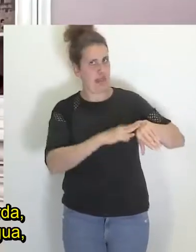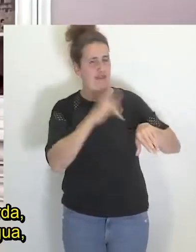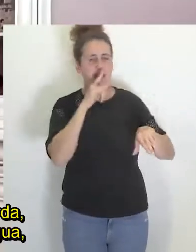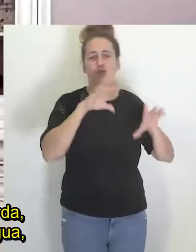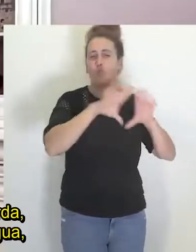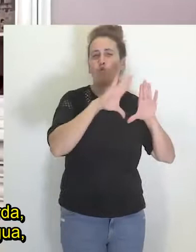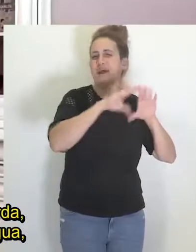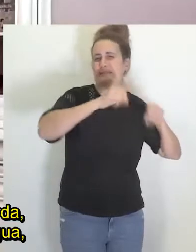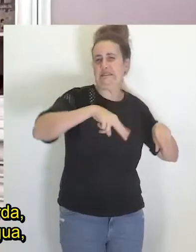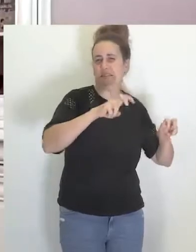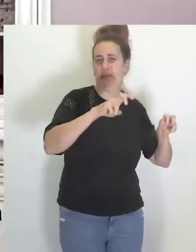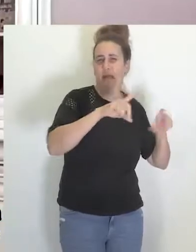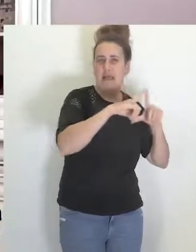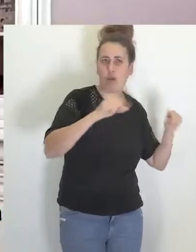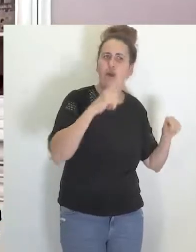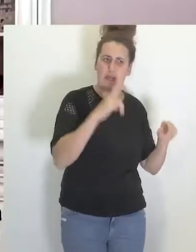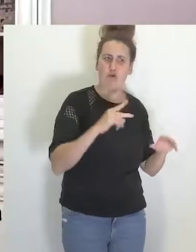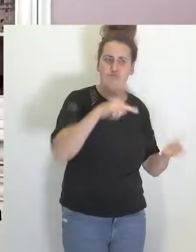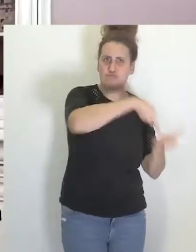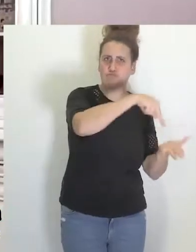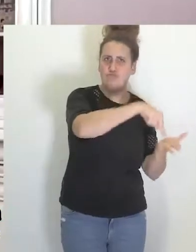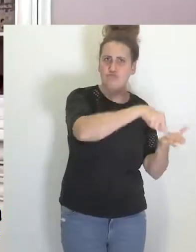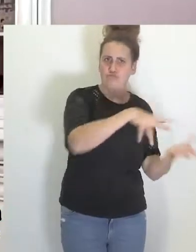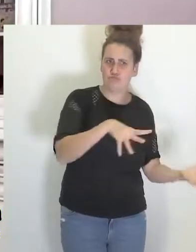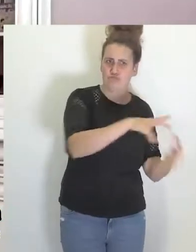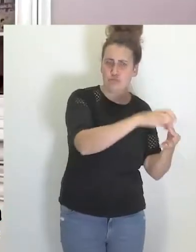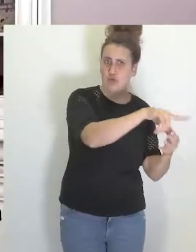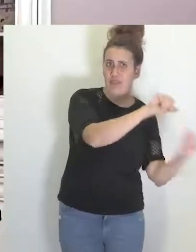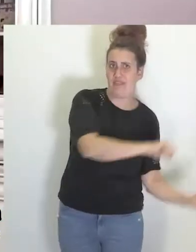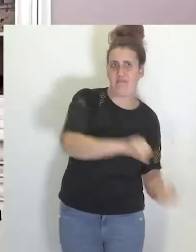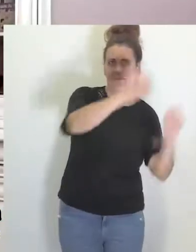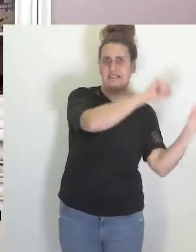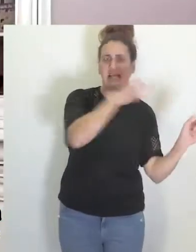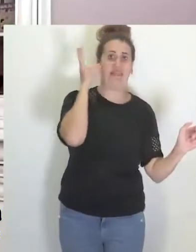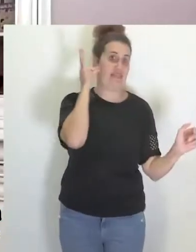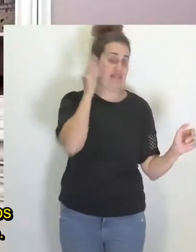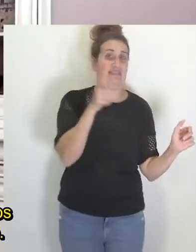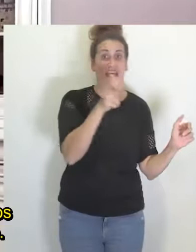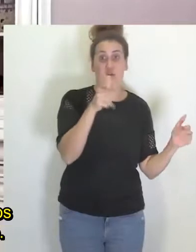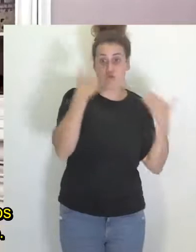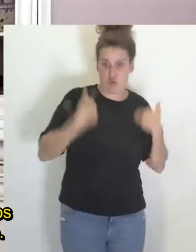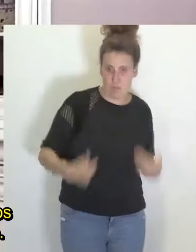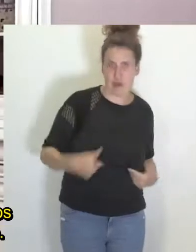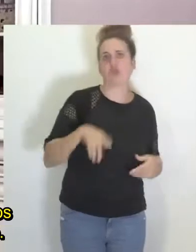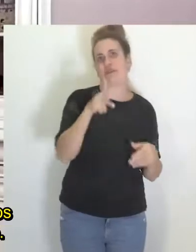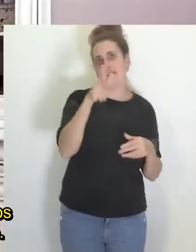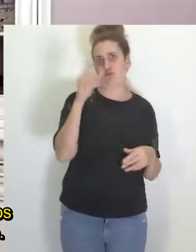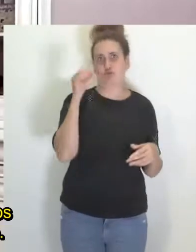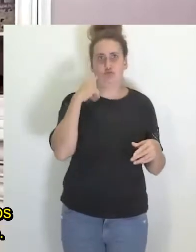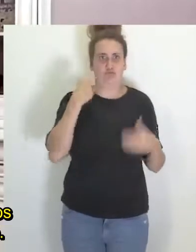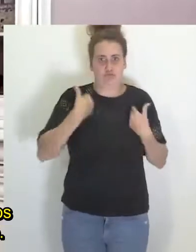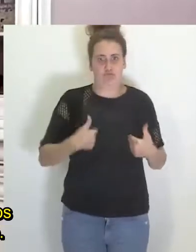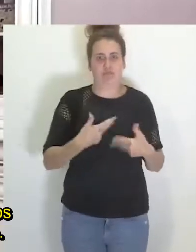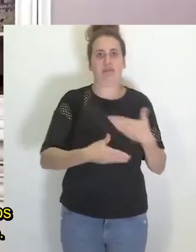sin ser de mujeres en Nicaragua, se posicionara en defensa de los derechos humanos y en defensa de los derechos de las mujeres,